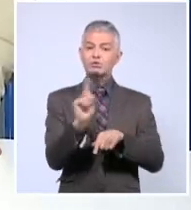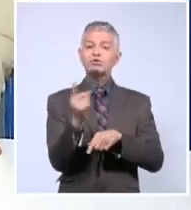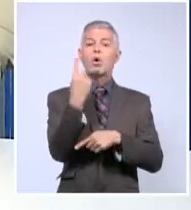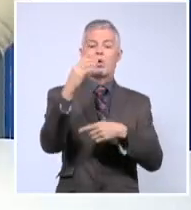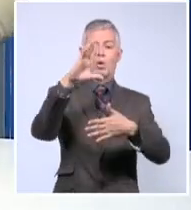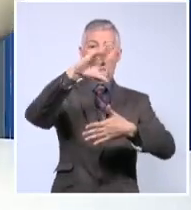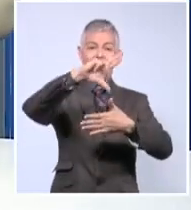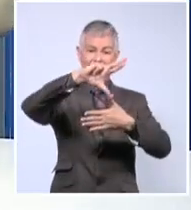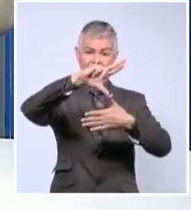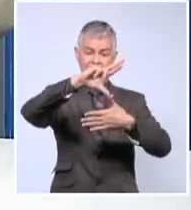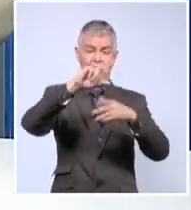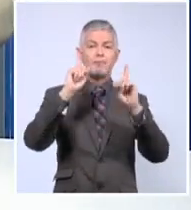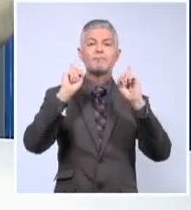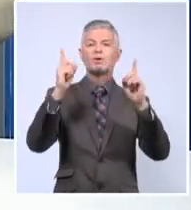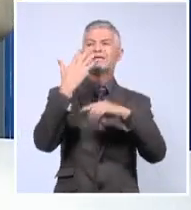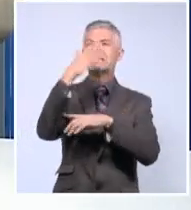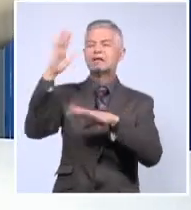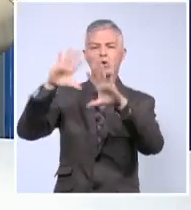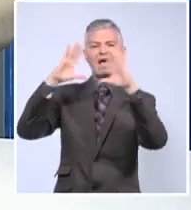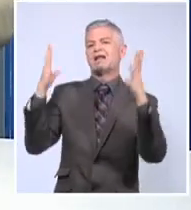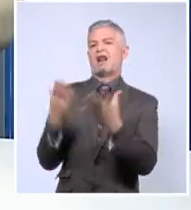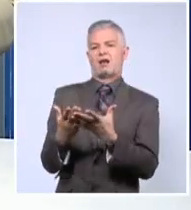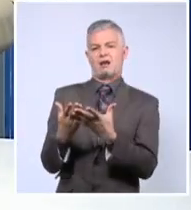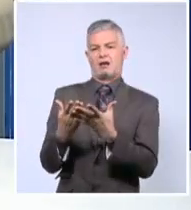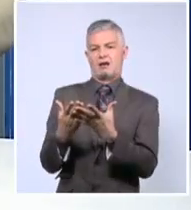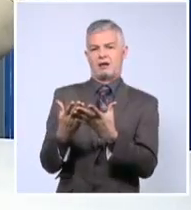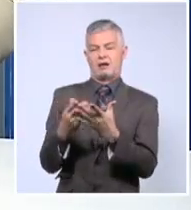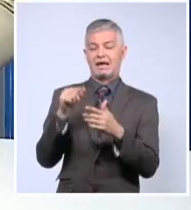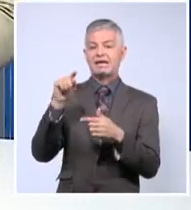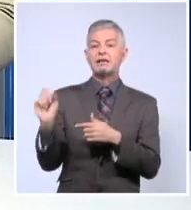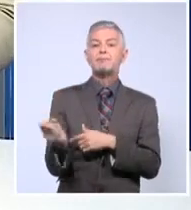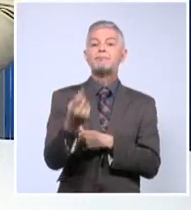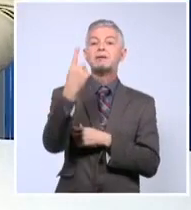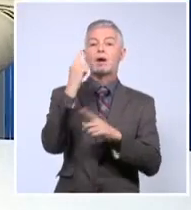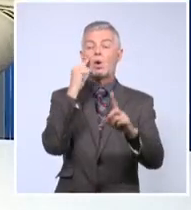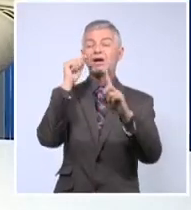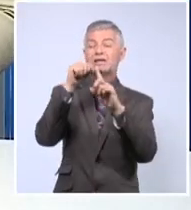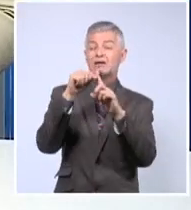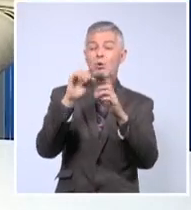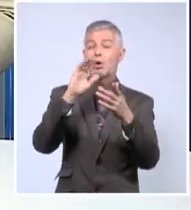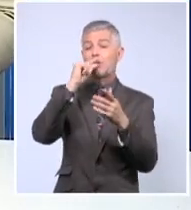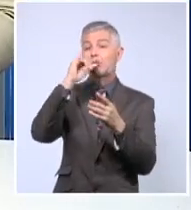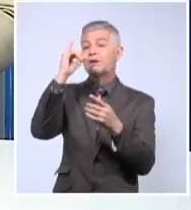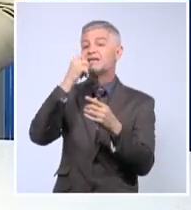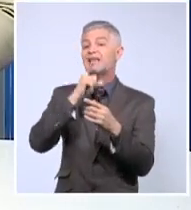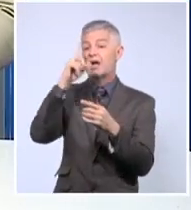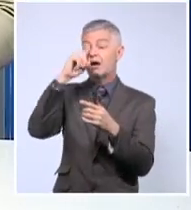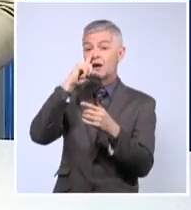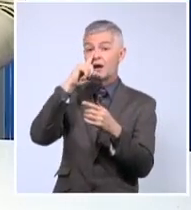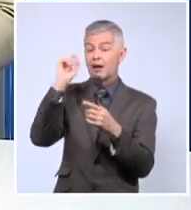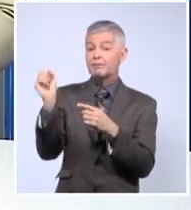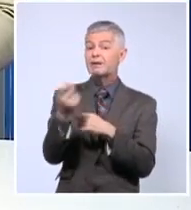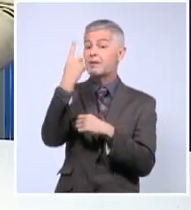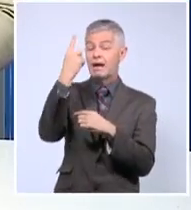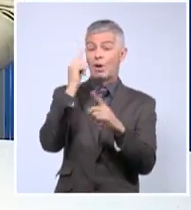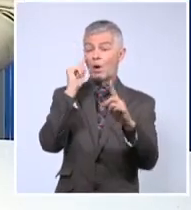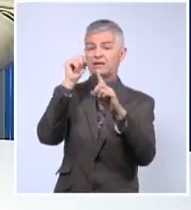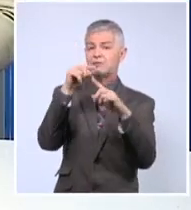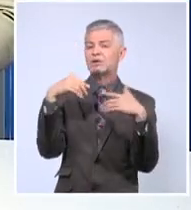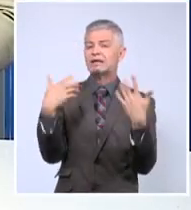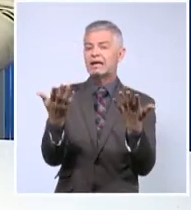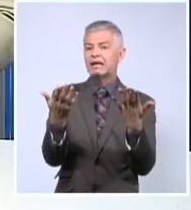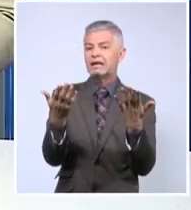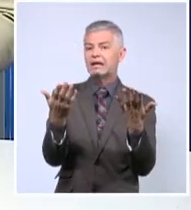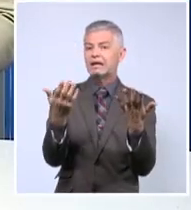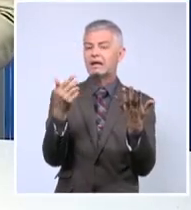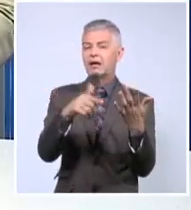general. Podríamos resumirlo así: la primera misión de Joe Biden en cuanto a política exterior es lavarle la cara